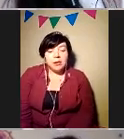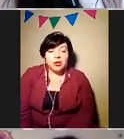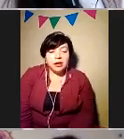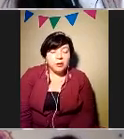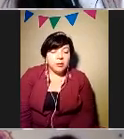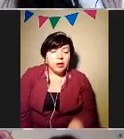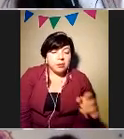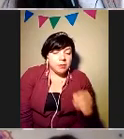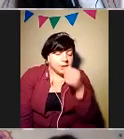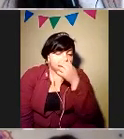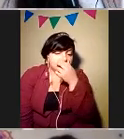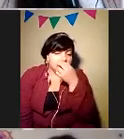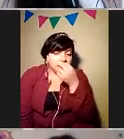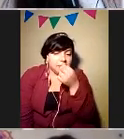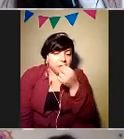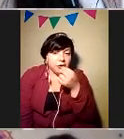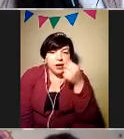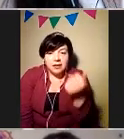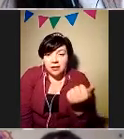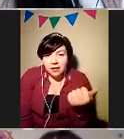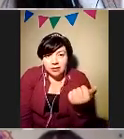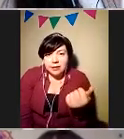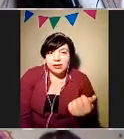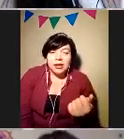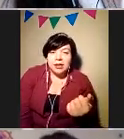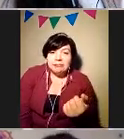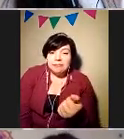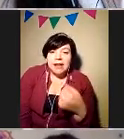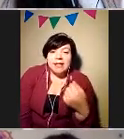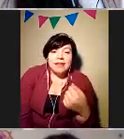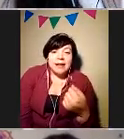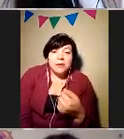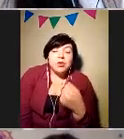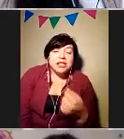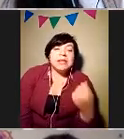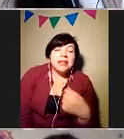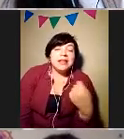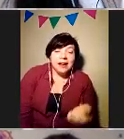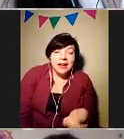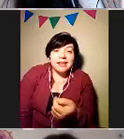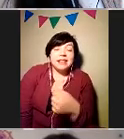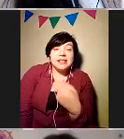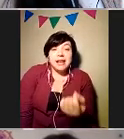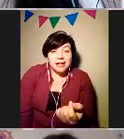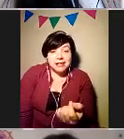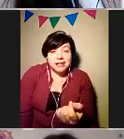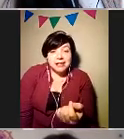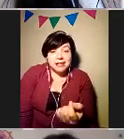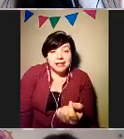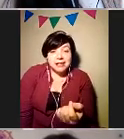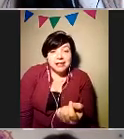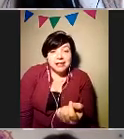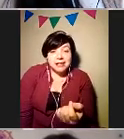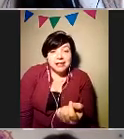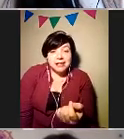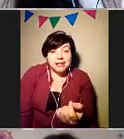donde está la primera sesión que tiene que ver, bueno, con la identidad. Entonces, la identidad, hay muchas más identidades que tendencias.